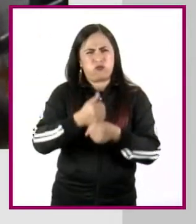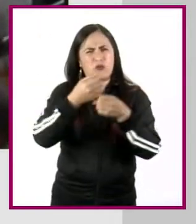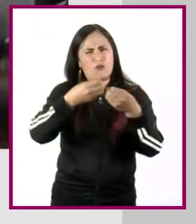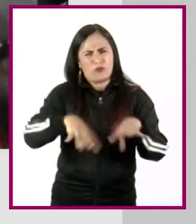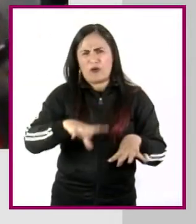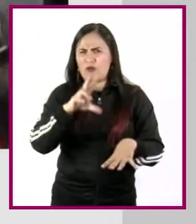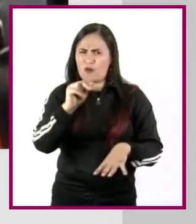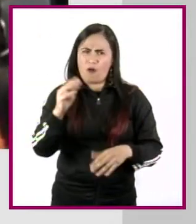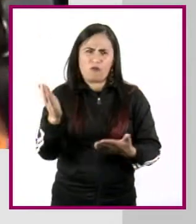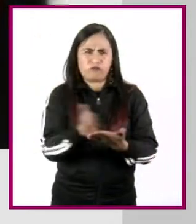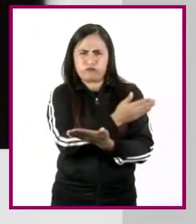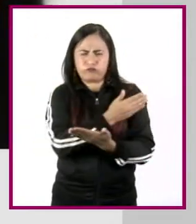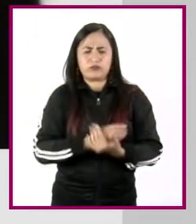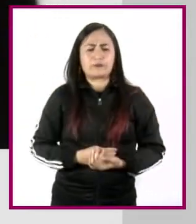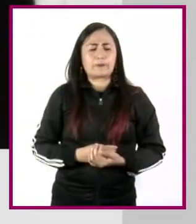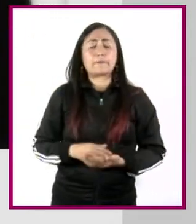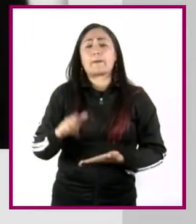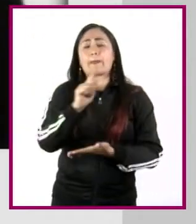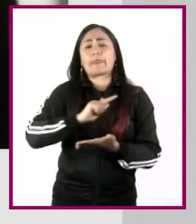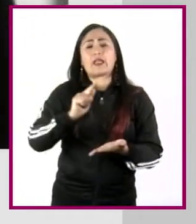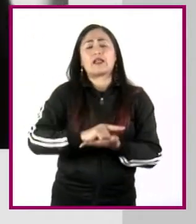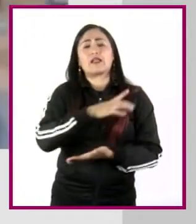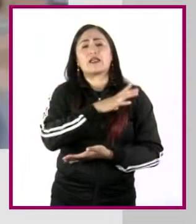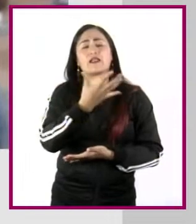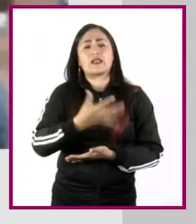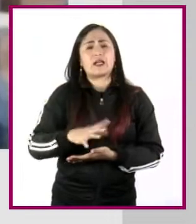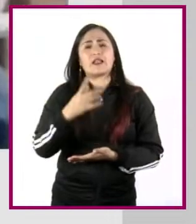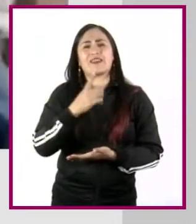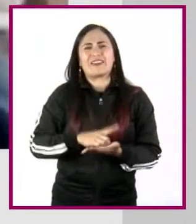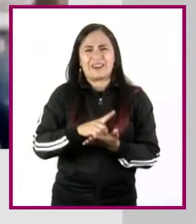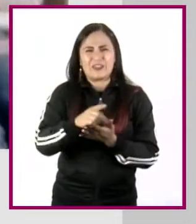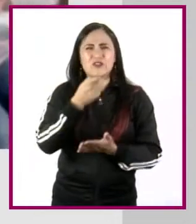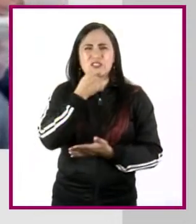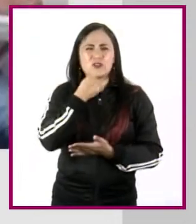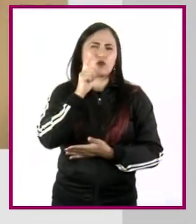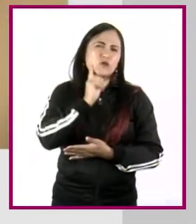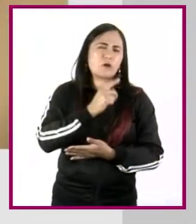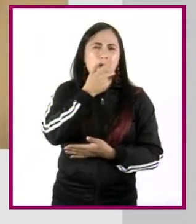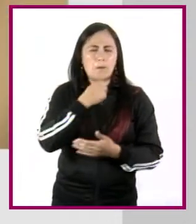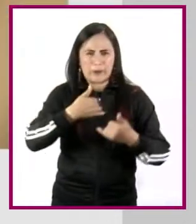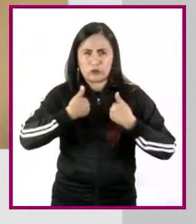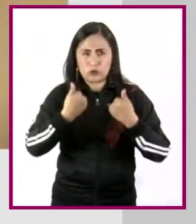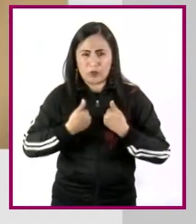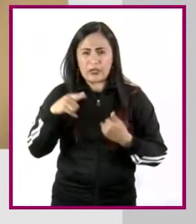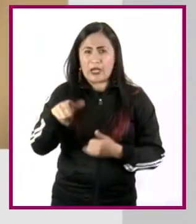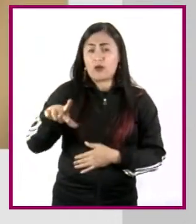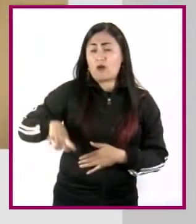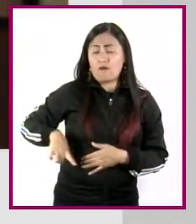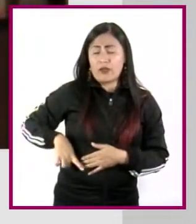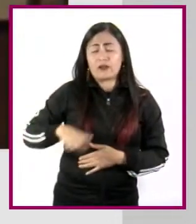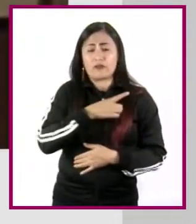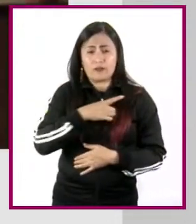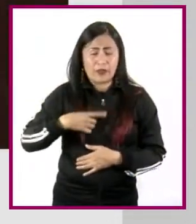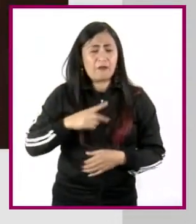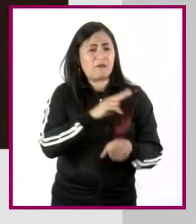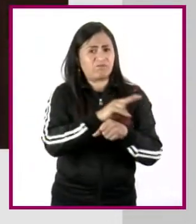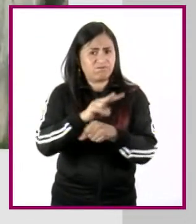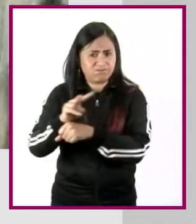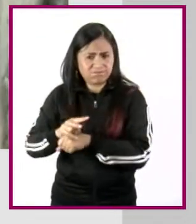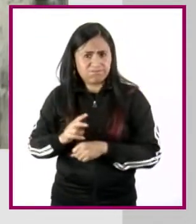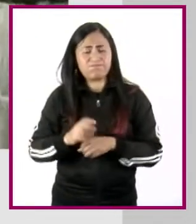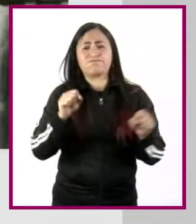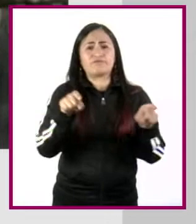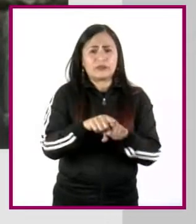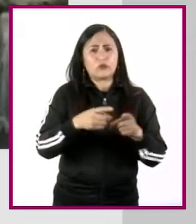De acuerdo con la Ley General de los Derechos de Niñas, Niños y Adolescentes, es obligación del Estado garantizar la supervivencia y el